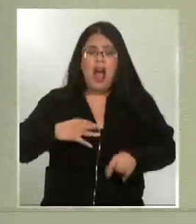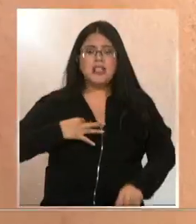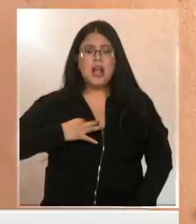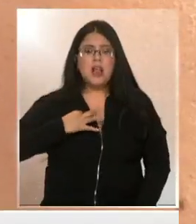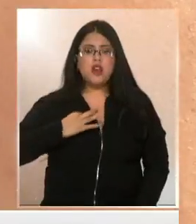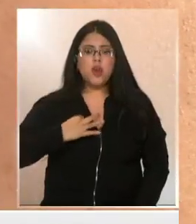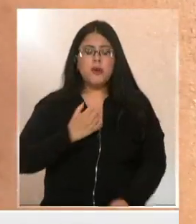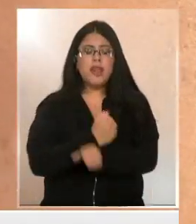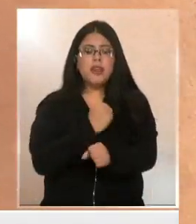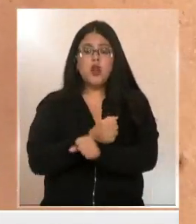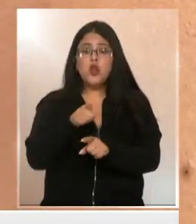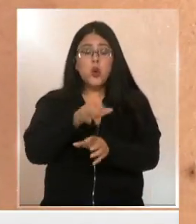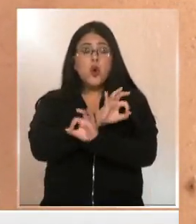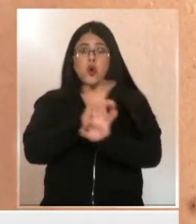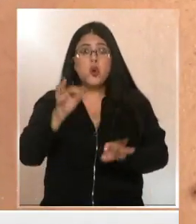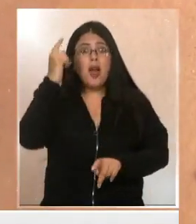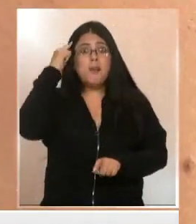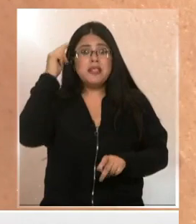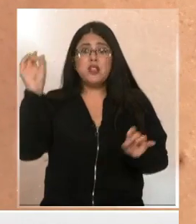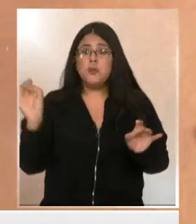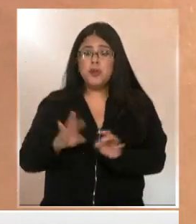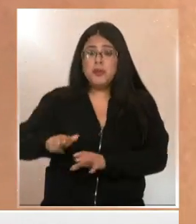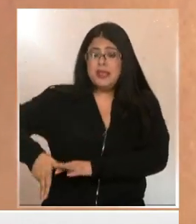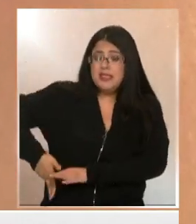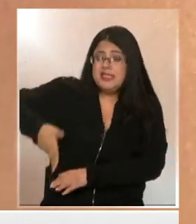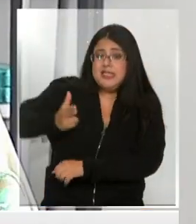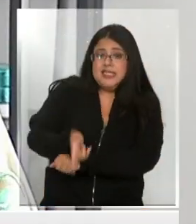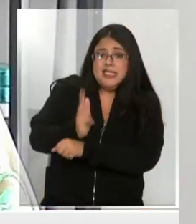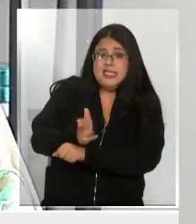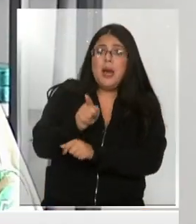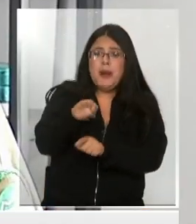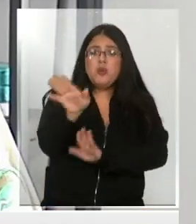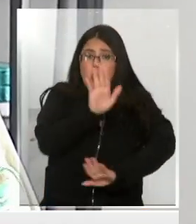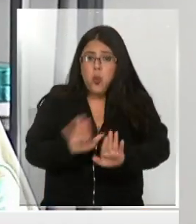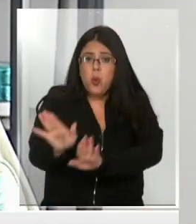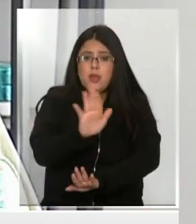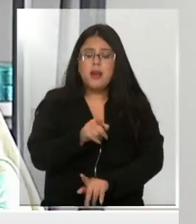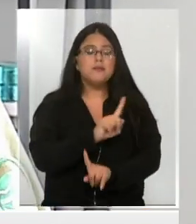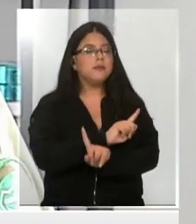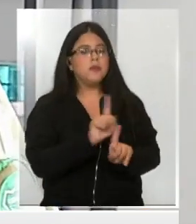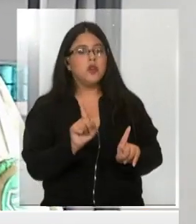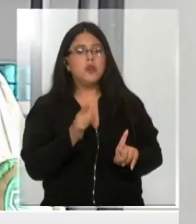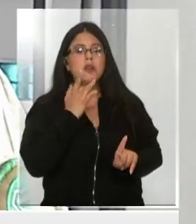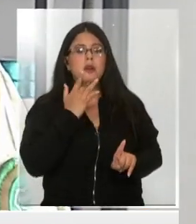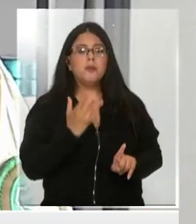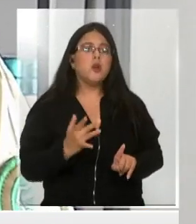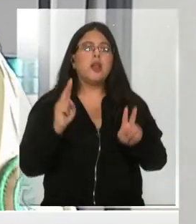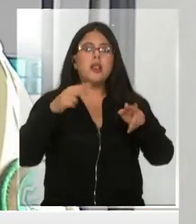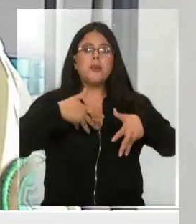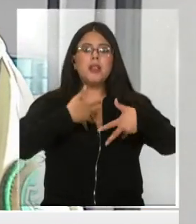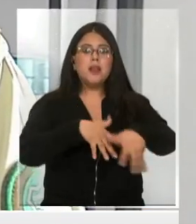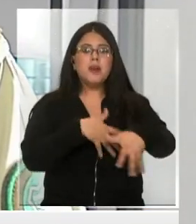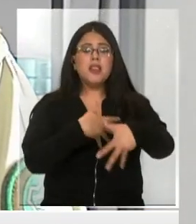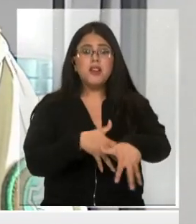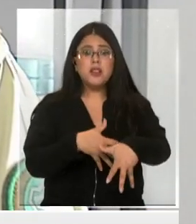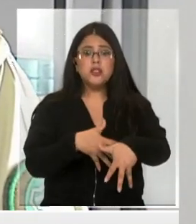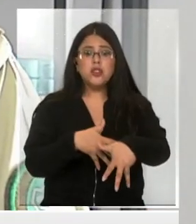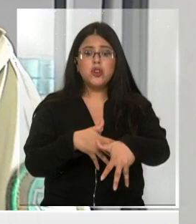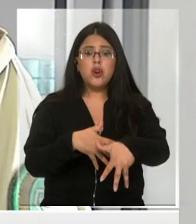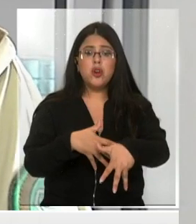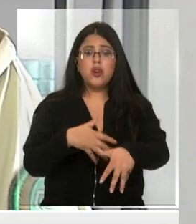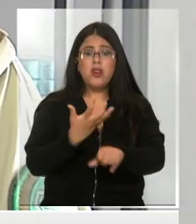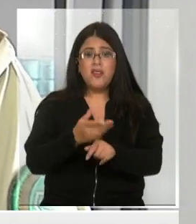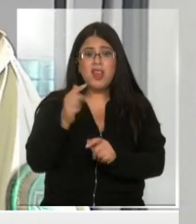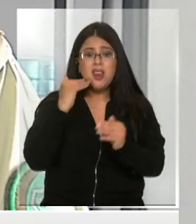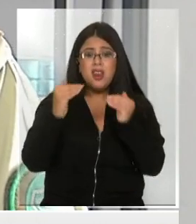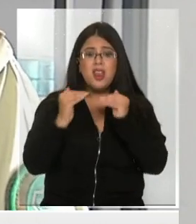¿Nunca pensaste en sacar tu arma de servicio para protegerte? No, porque en la manifestación, en la marcha en sí, había